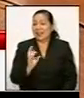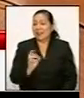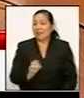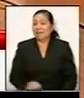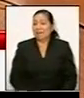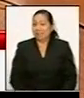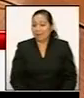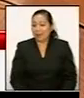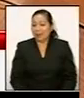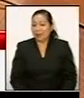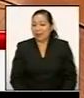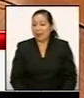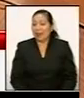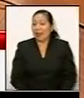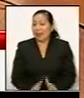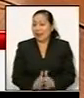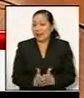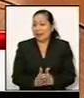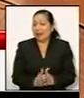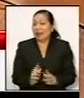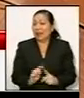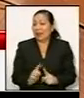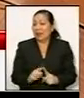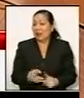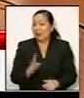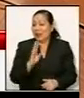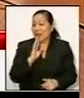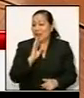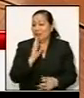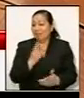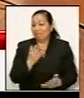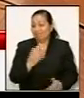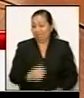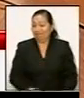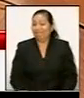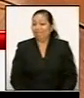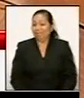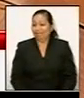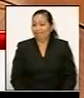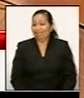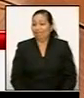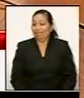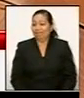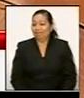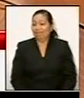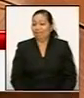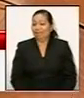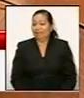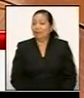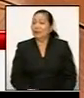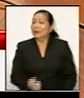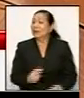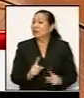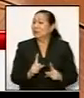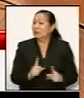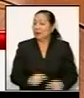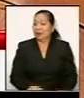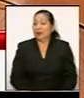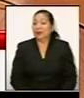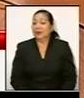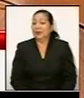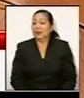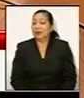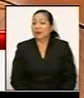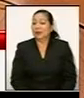no los textos es distinto de lo que ustedes entregamos se pone bueno otra pregunta a través de este